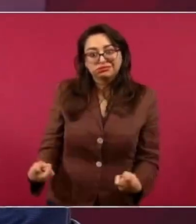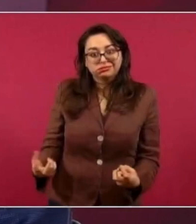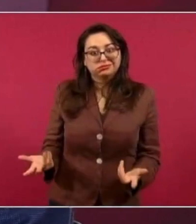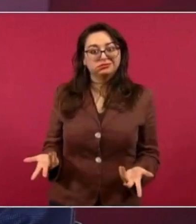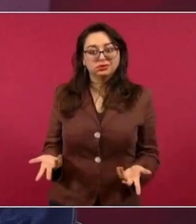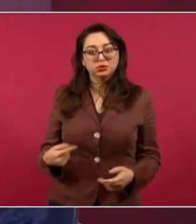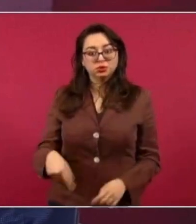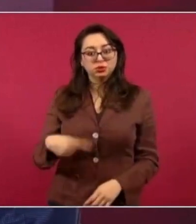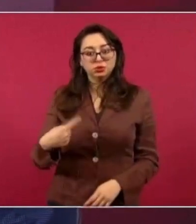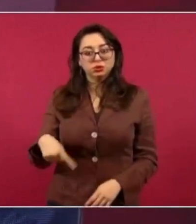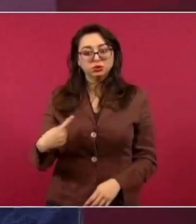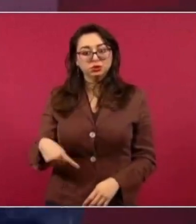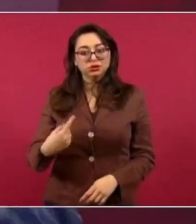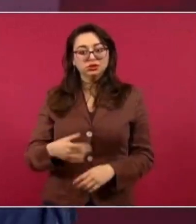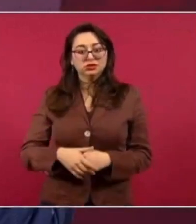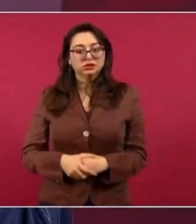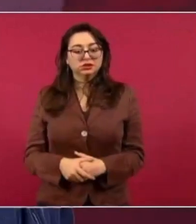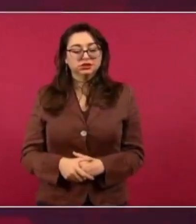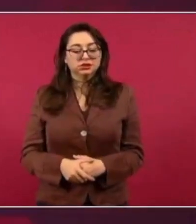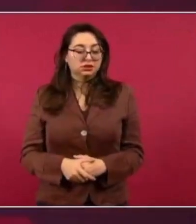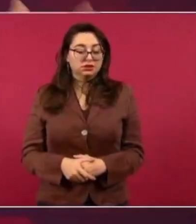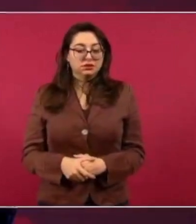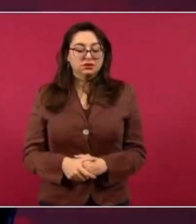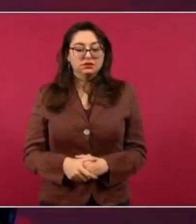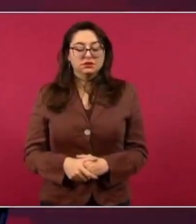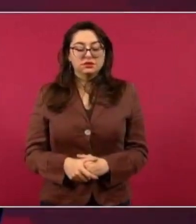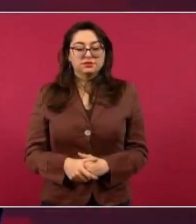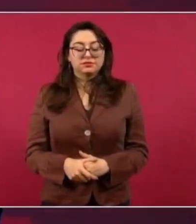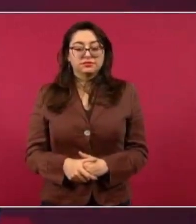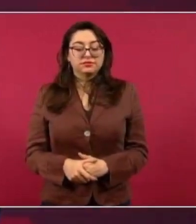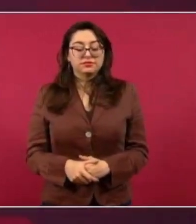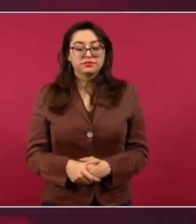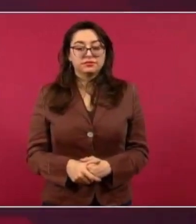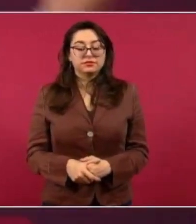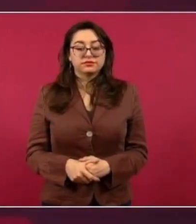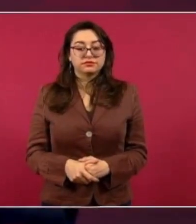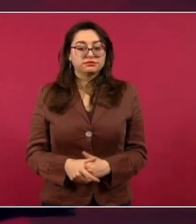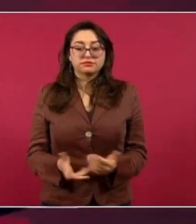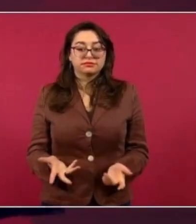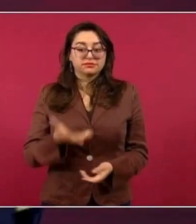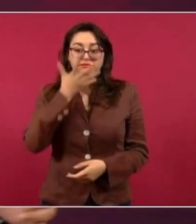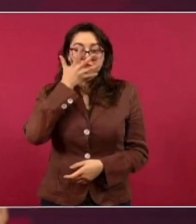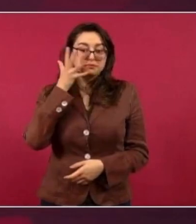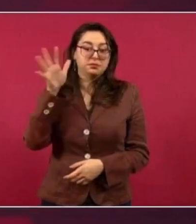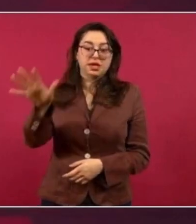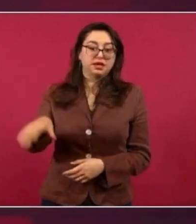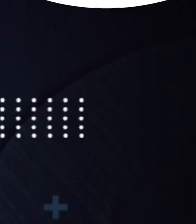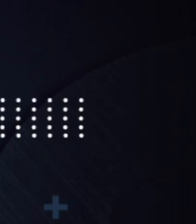O sea, eso es vergonzoso.